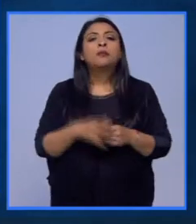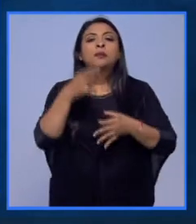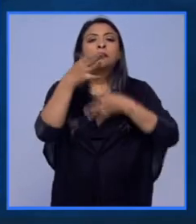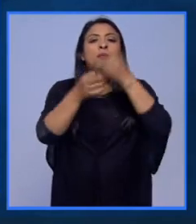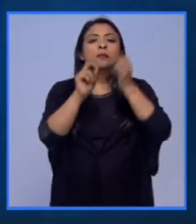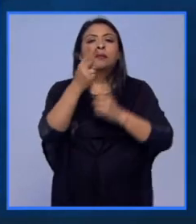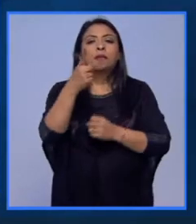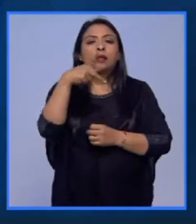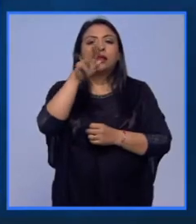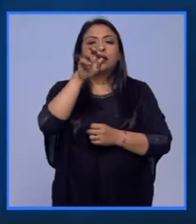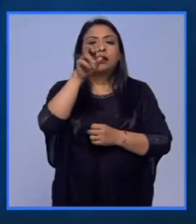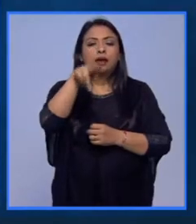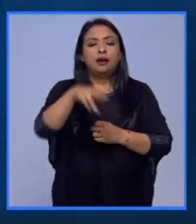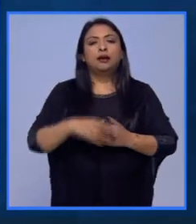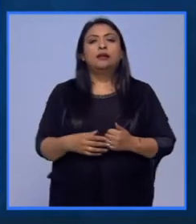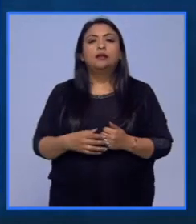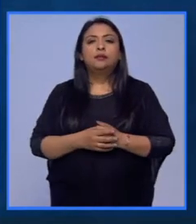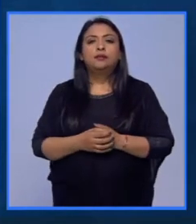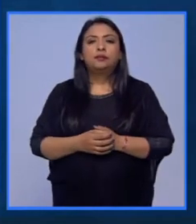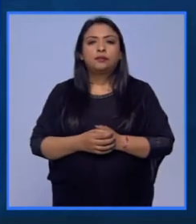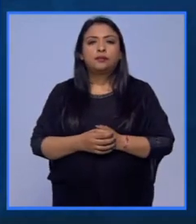Noticias 22, Karen Rivera.